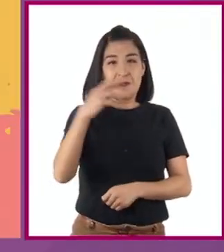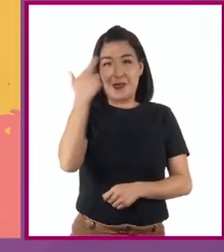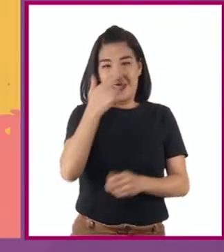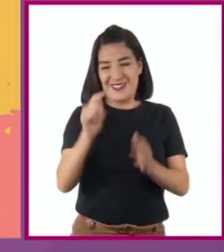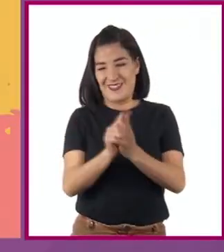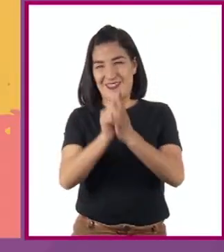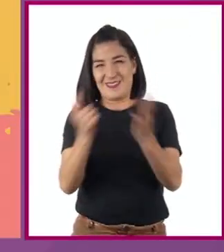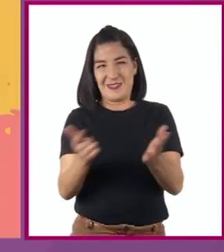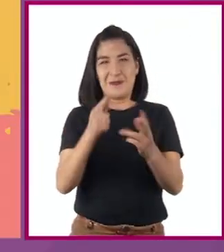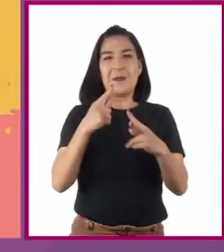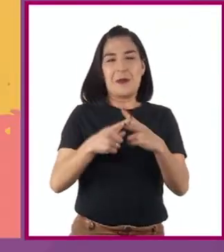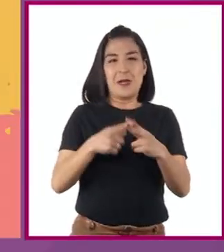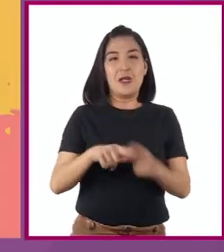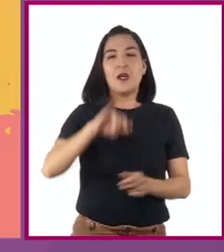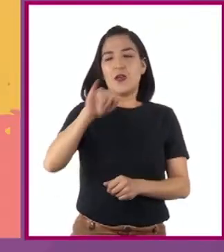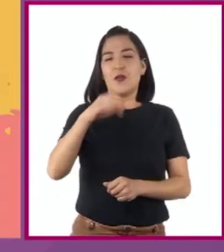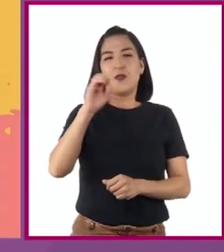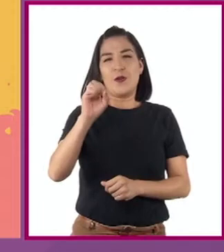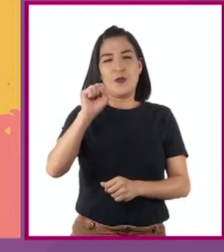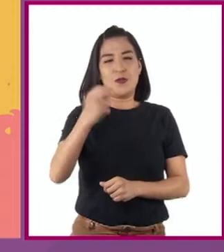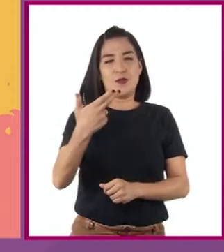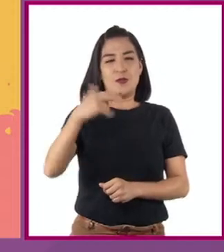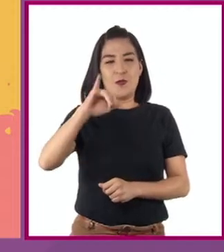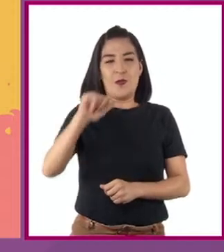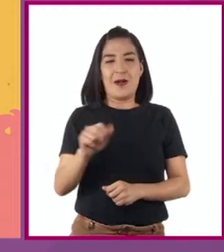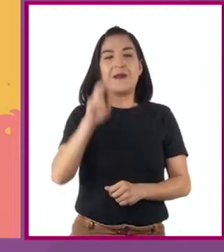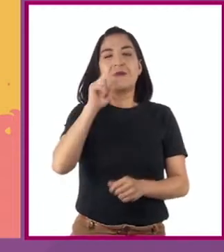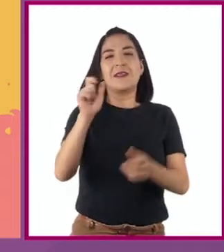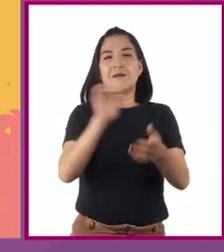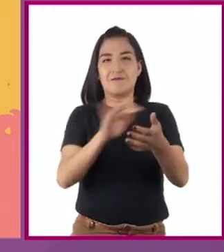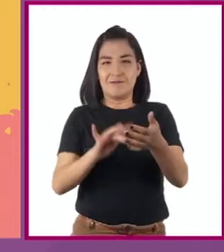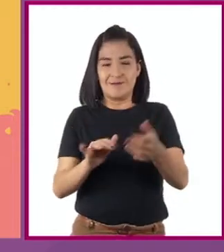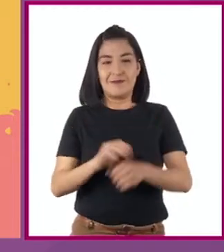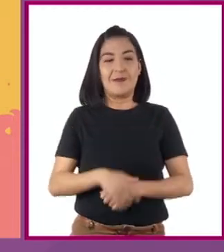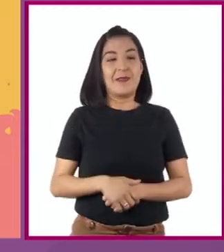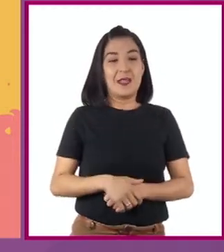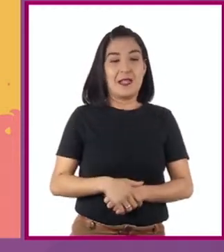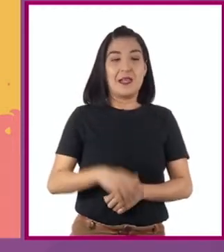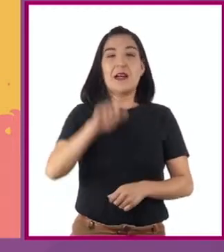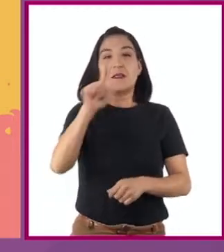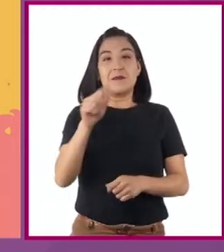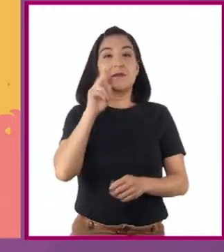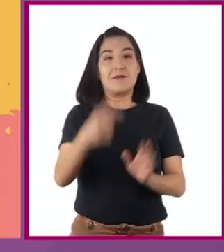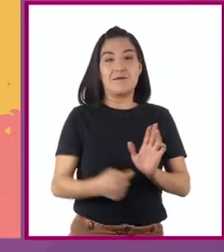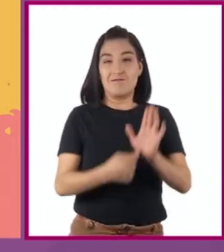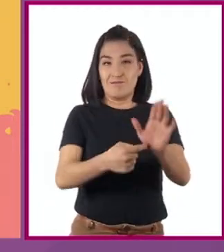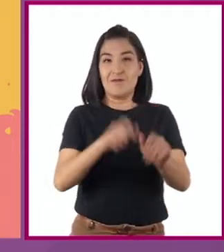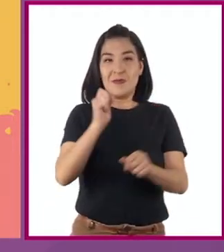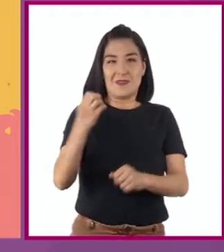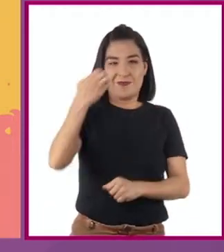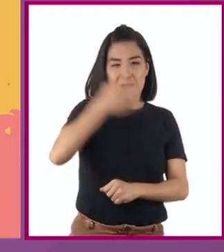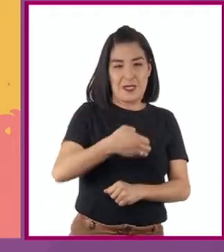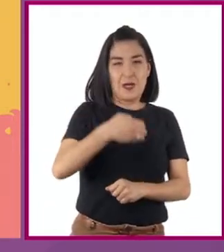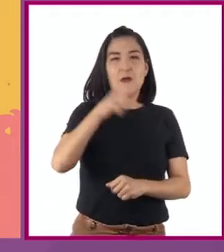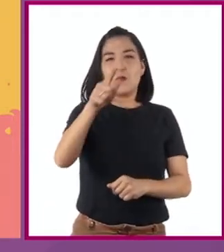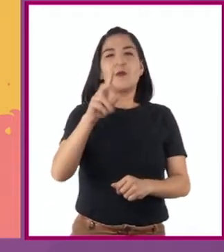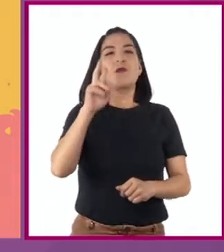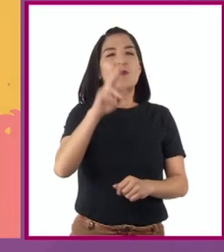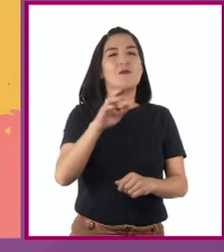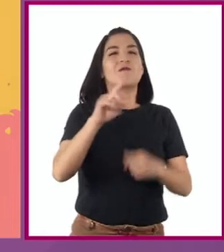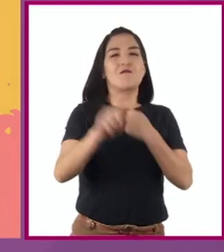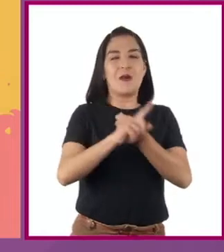de texto, Joshua leyó lo siguiente. Dada la siguiente ecuación, plantea un problema que se pueda resolver con